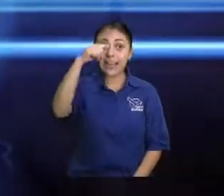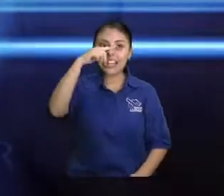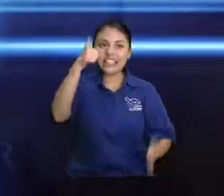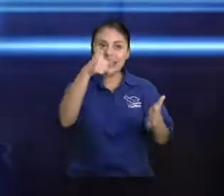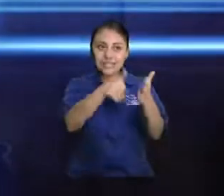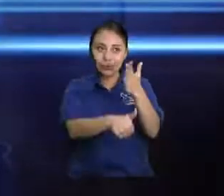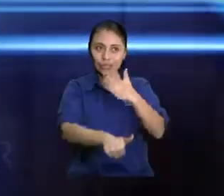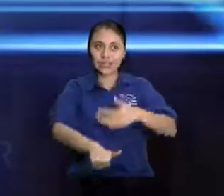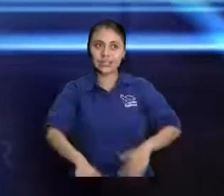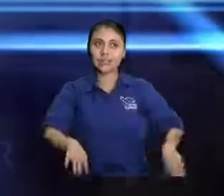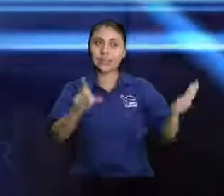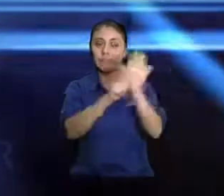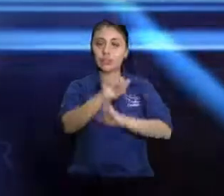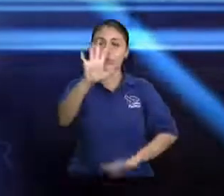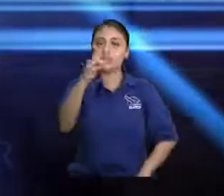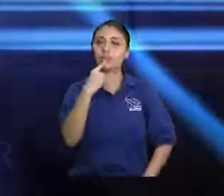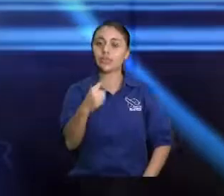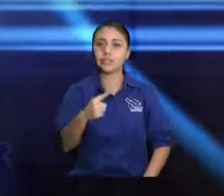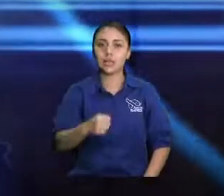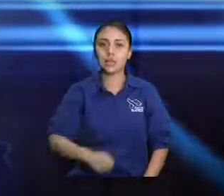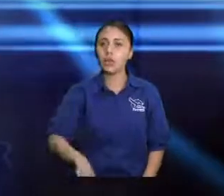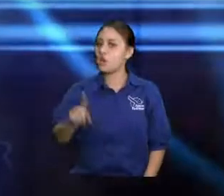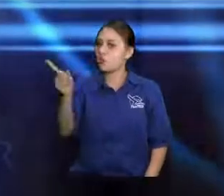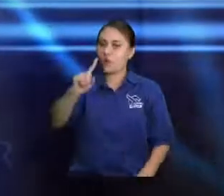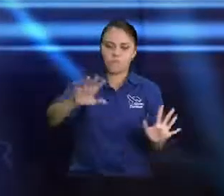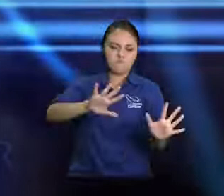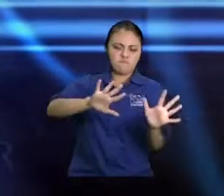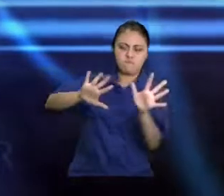No menospreciéis las profecías.